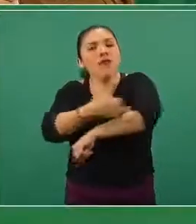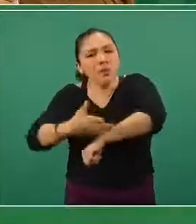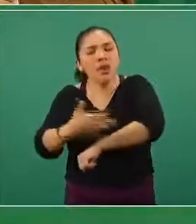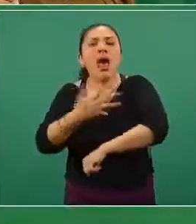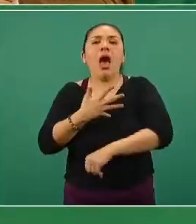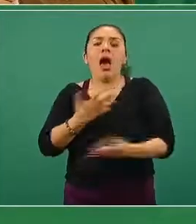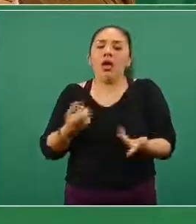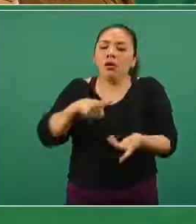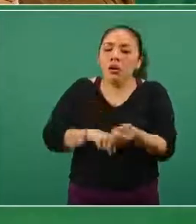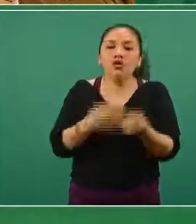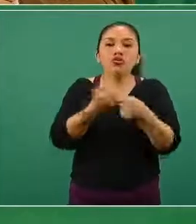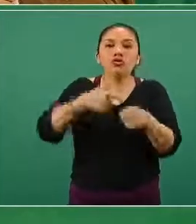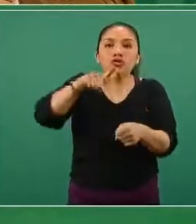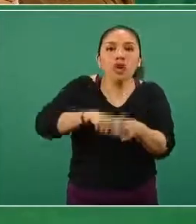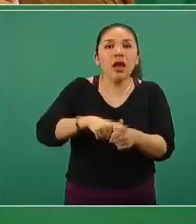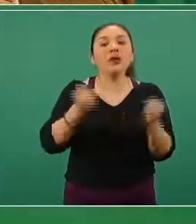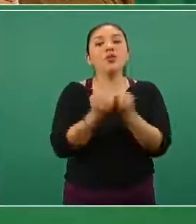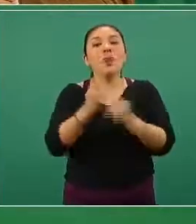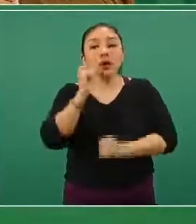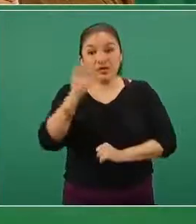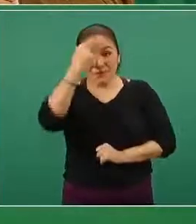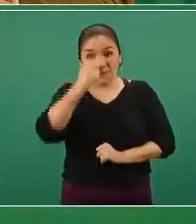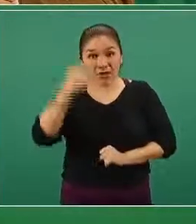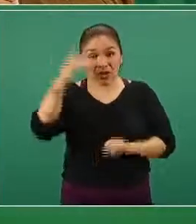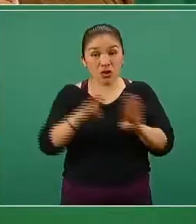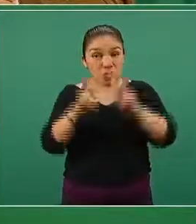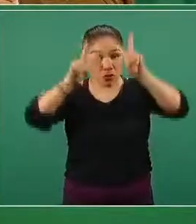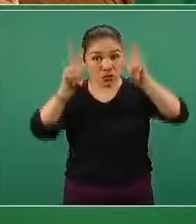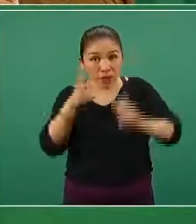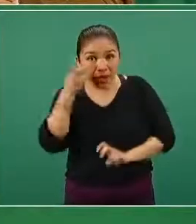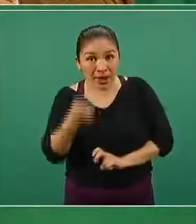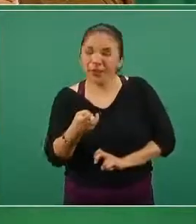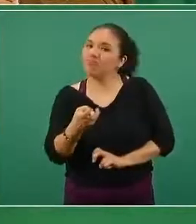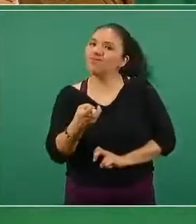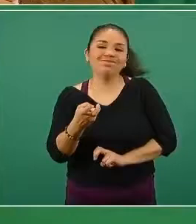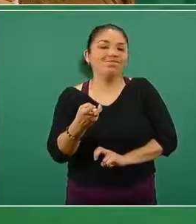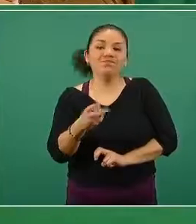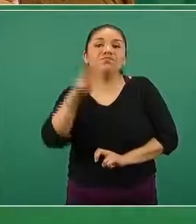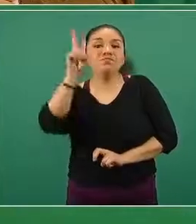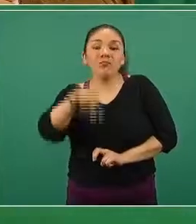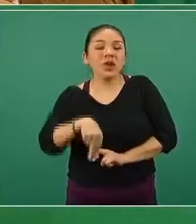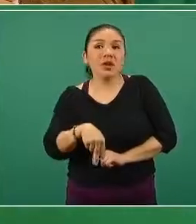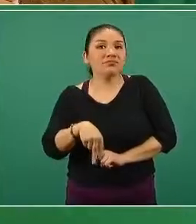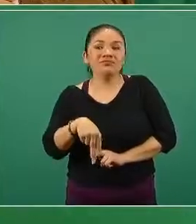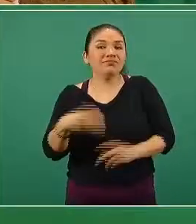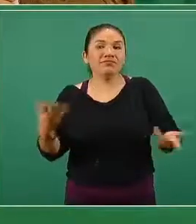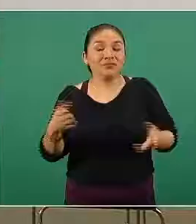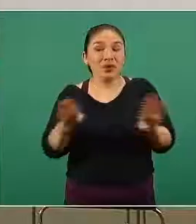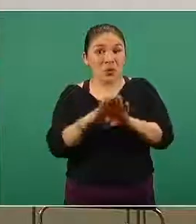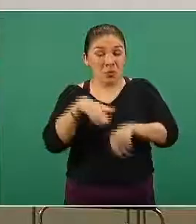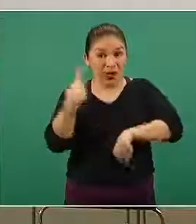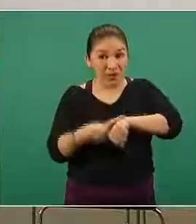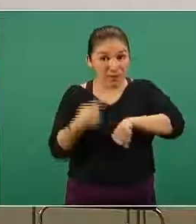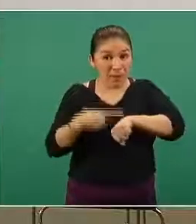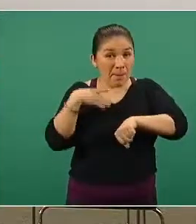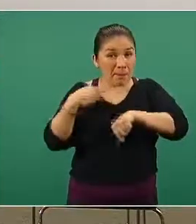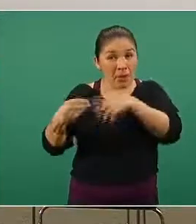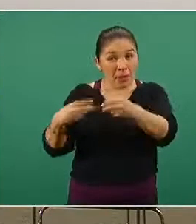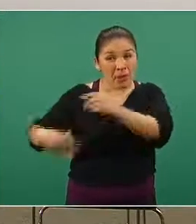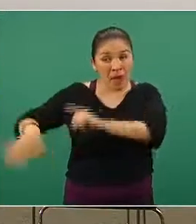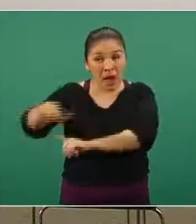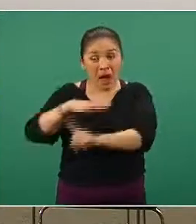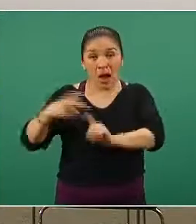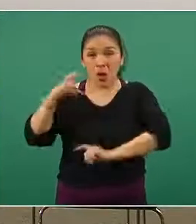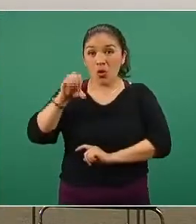una sociedad y porque no ha sido fácil el tema. Definitivamente la epidemia de